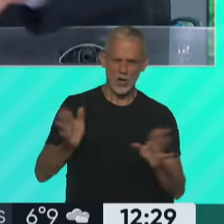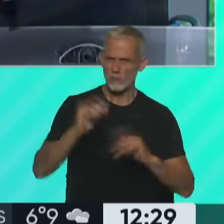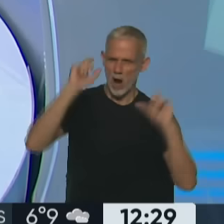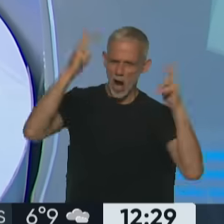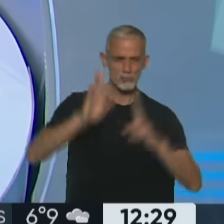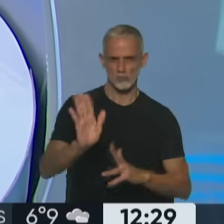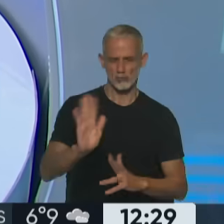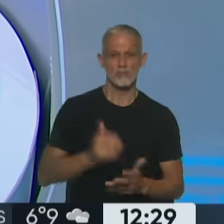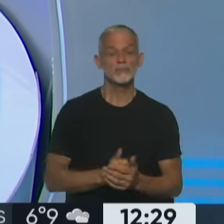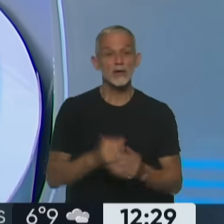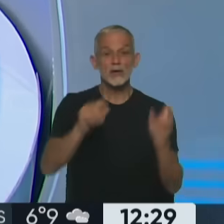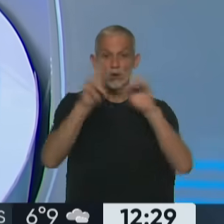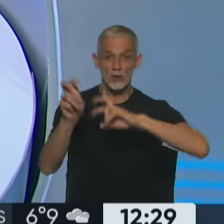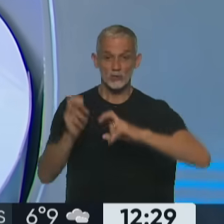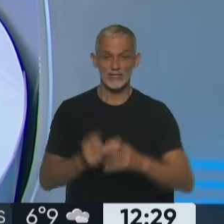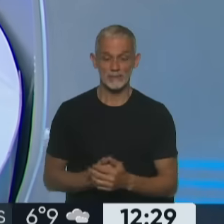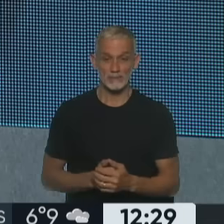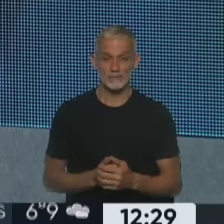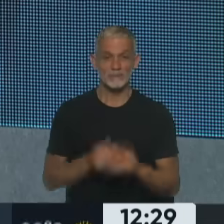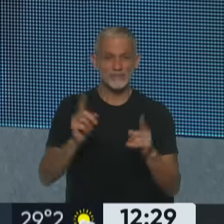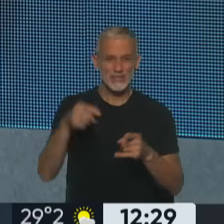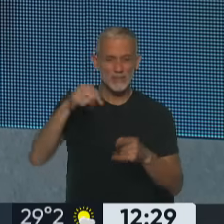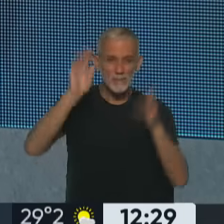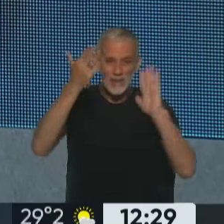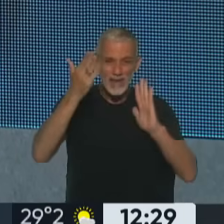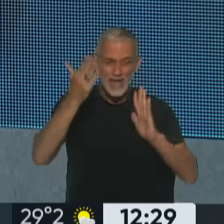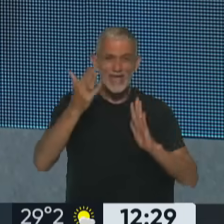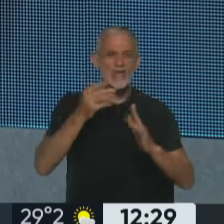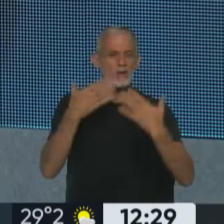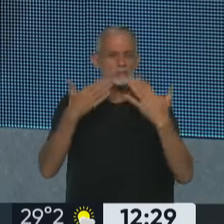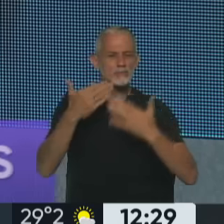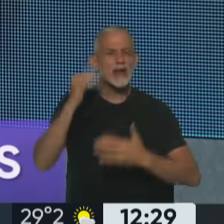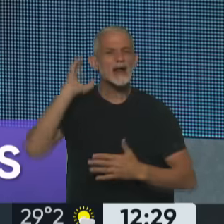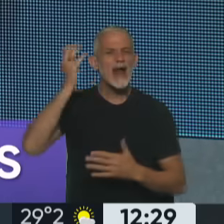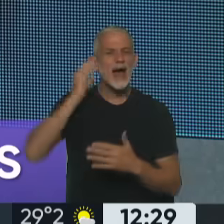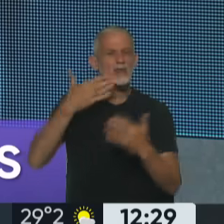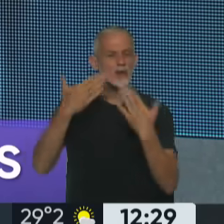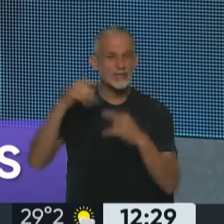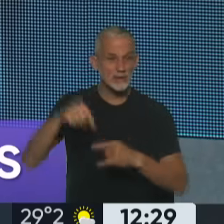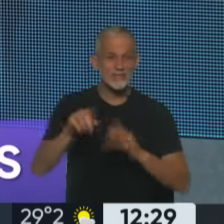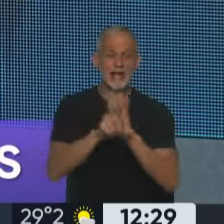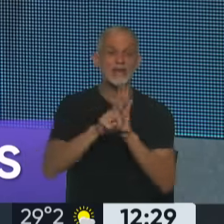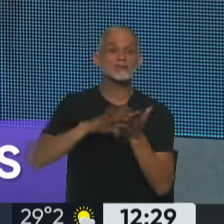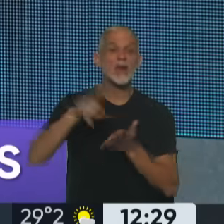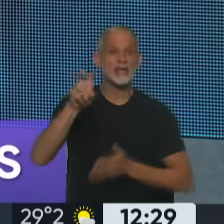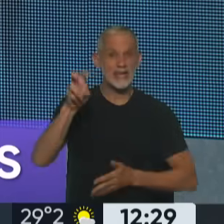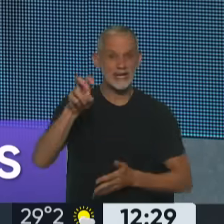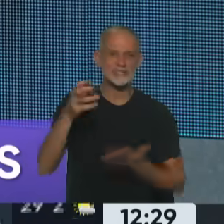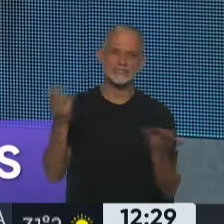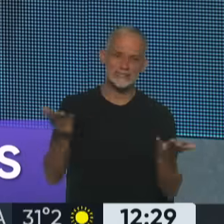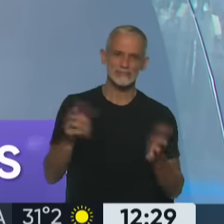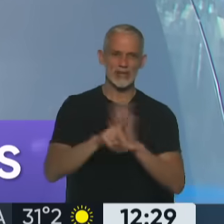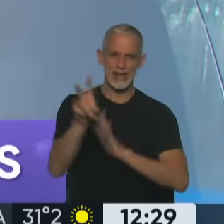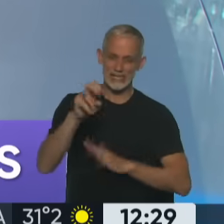¿no? Bueno, otra cuestión que también Sí. hizo mención hoy Javier Milei en las entrevistas radiales que dio esta mañana, ley de alquileres. Sí, bueno, un